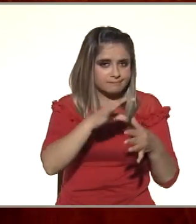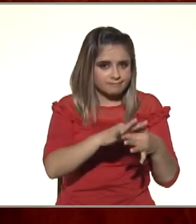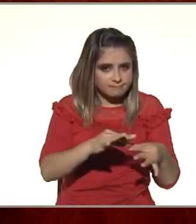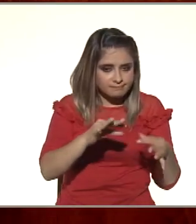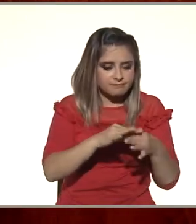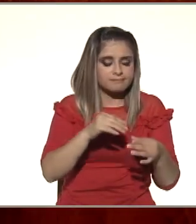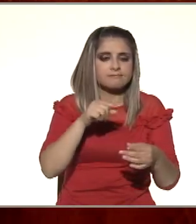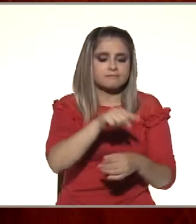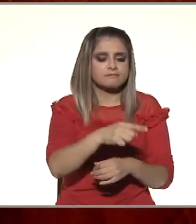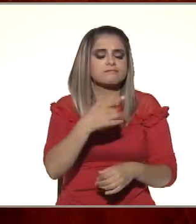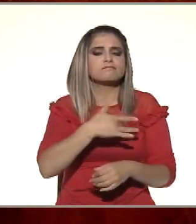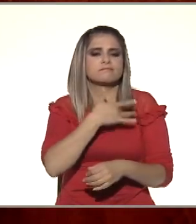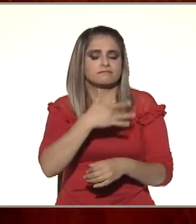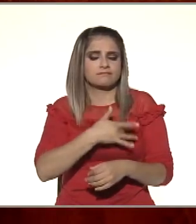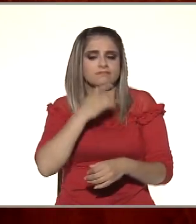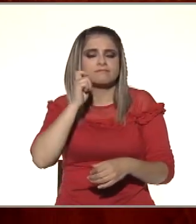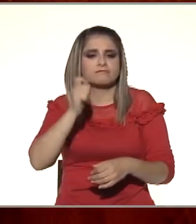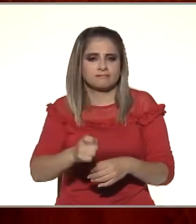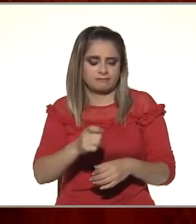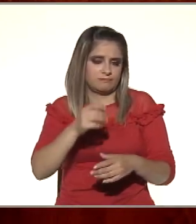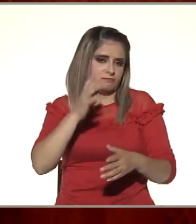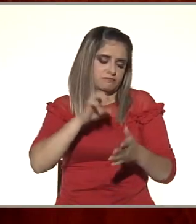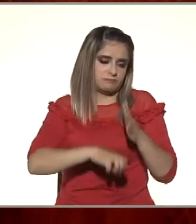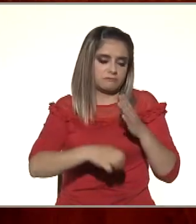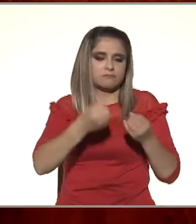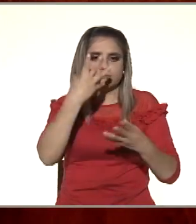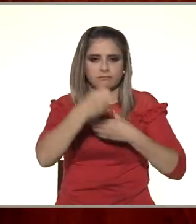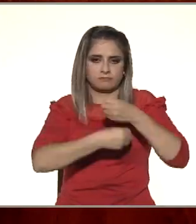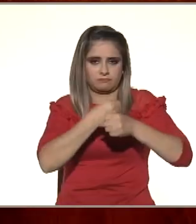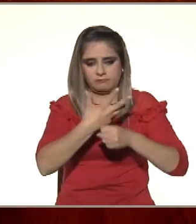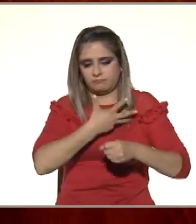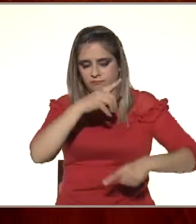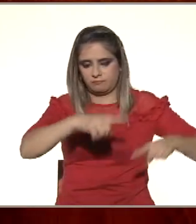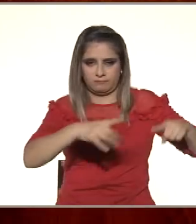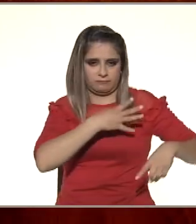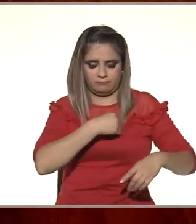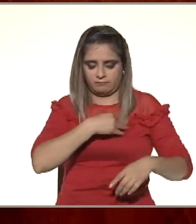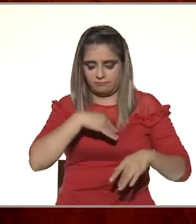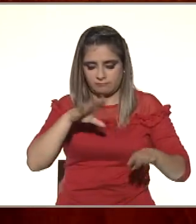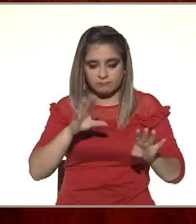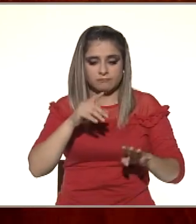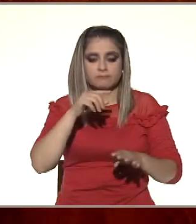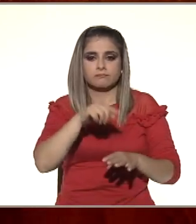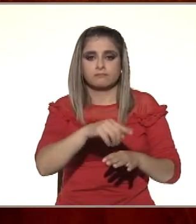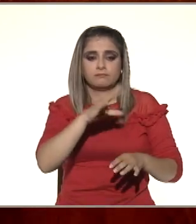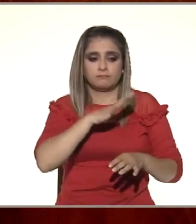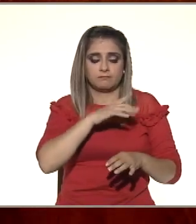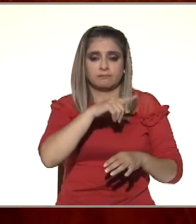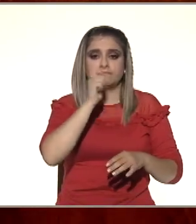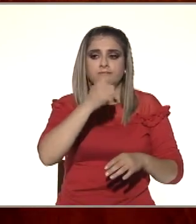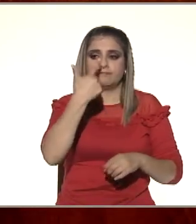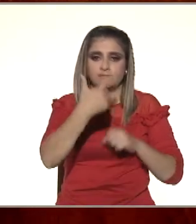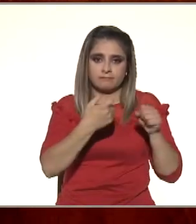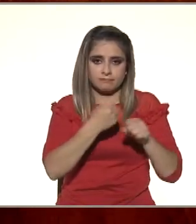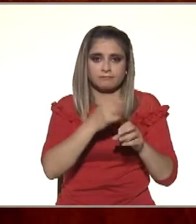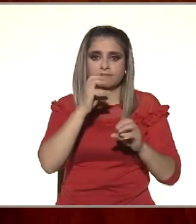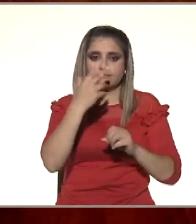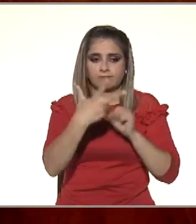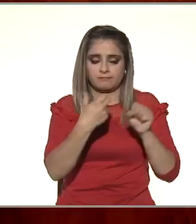¿Qué te significa a ti? Pensando en la edad, sí, pero ¿qué te significa? Porque se enteran a los 7 años, a los 8